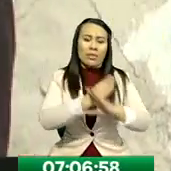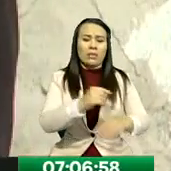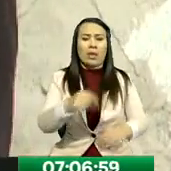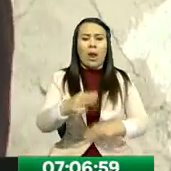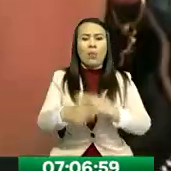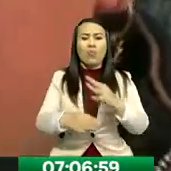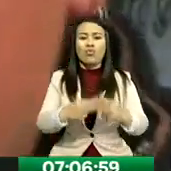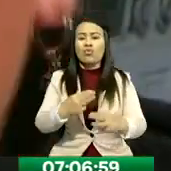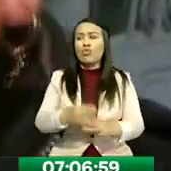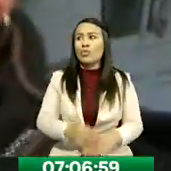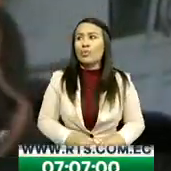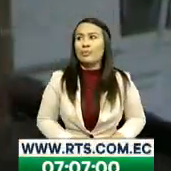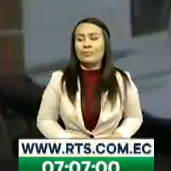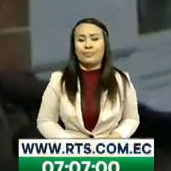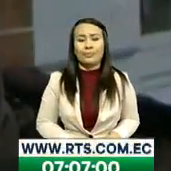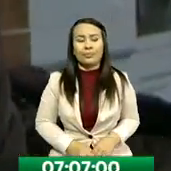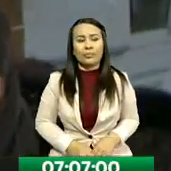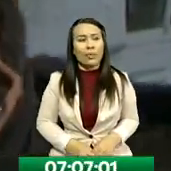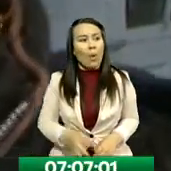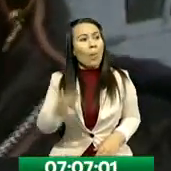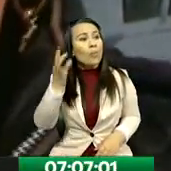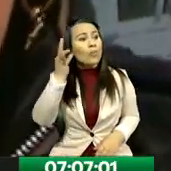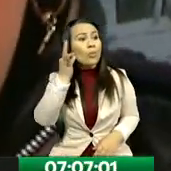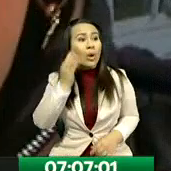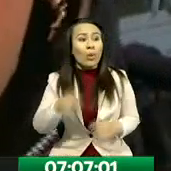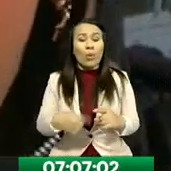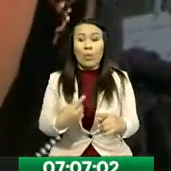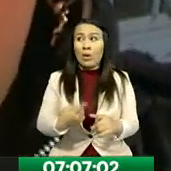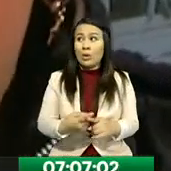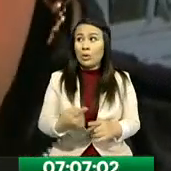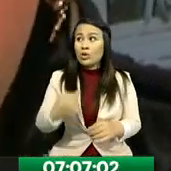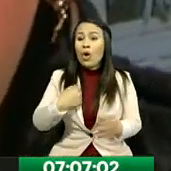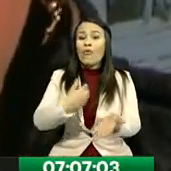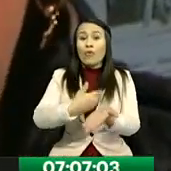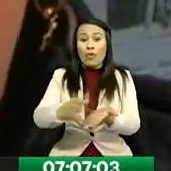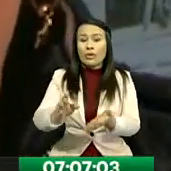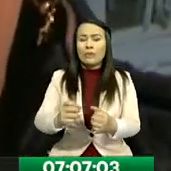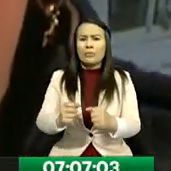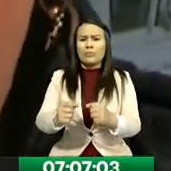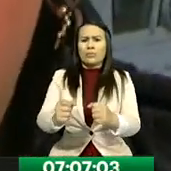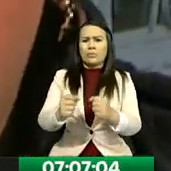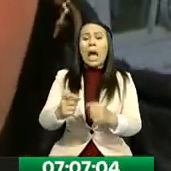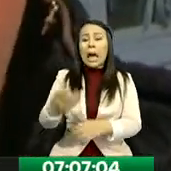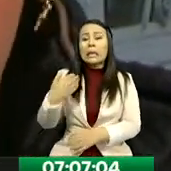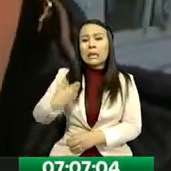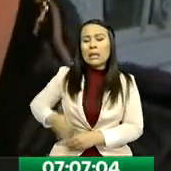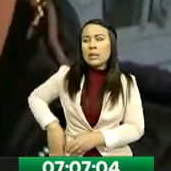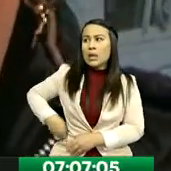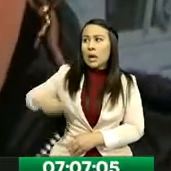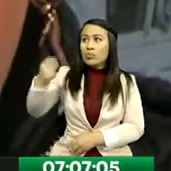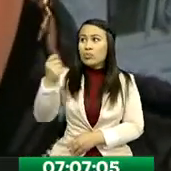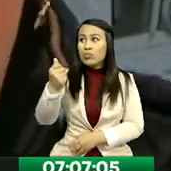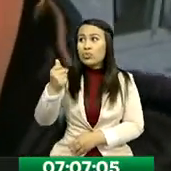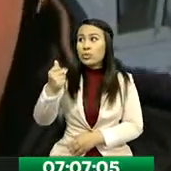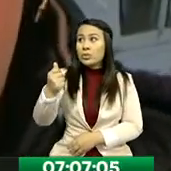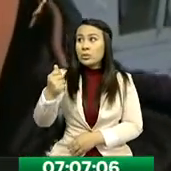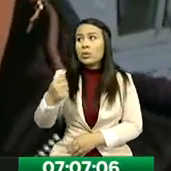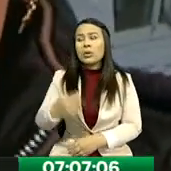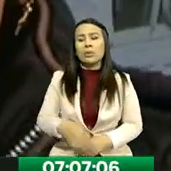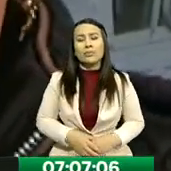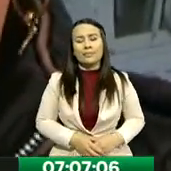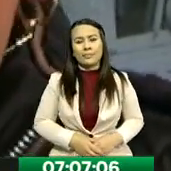de irrealidad. Ella, al momento de que yo la saqué del local y forcejamos, ella tenía algo en el brazo y ella lo quería era